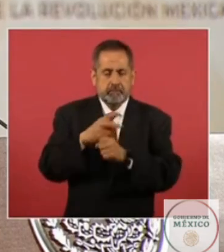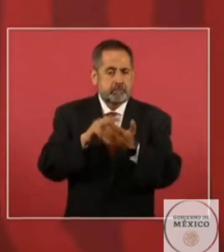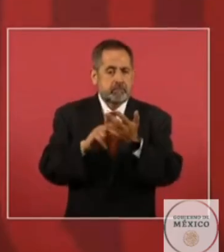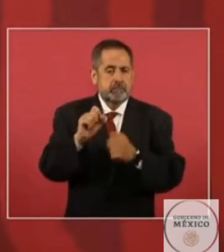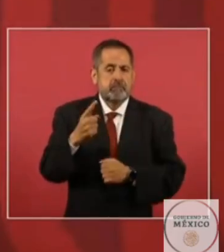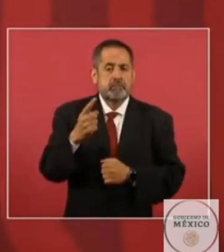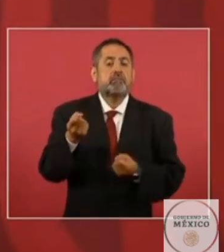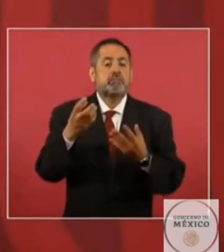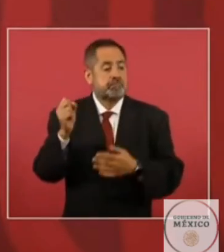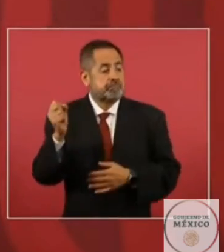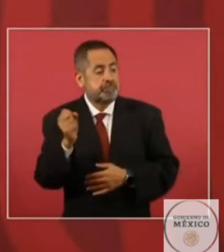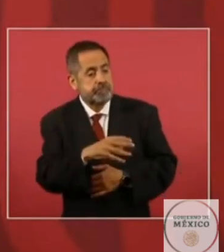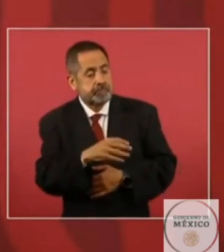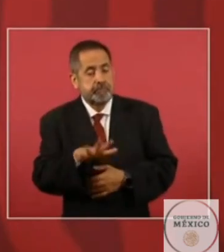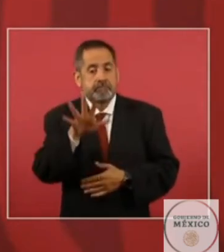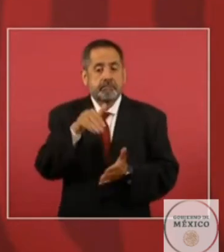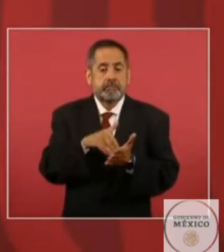2021,